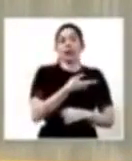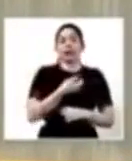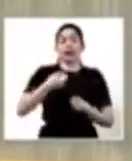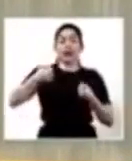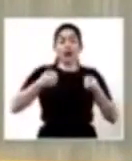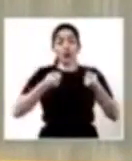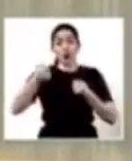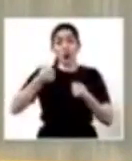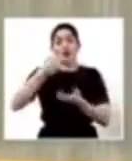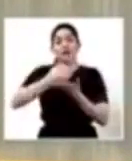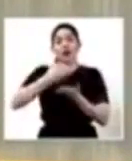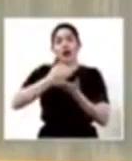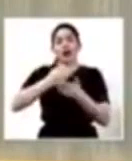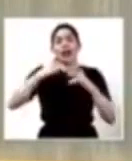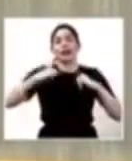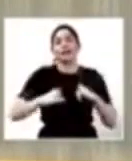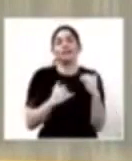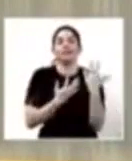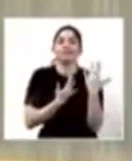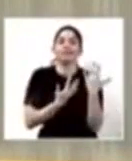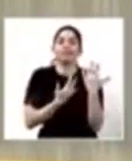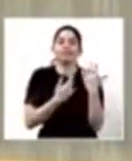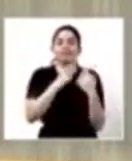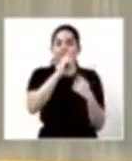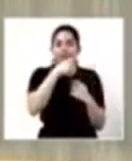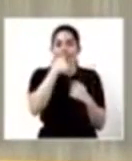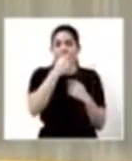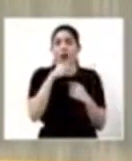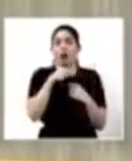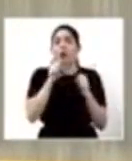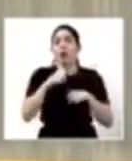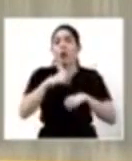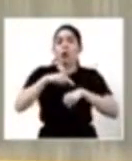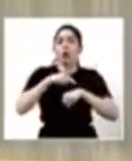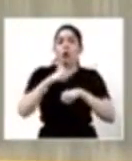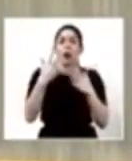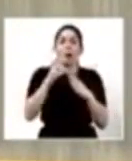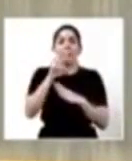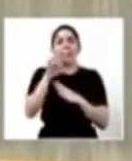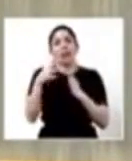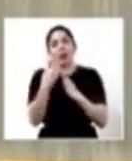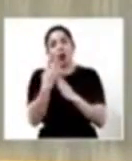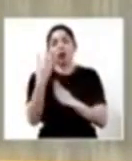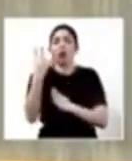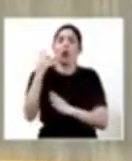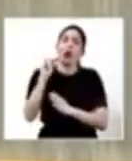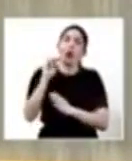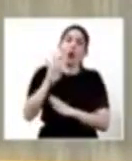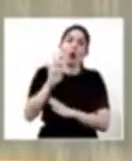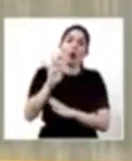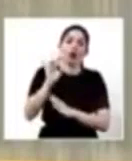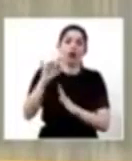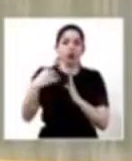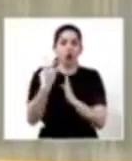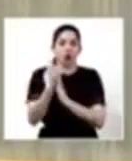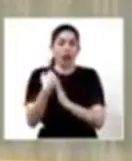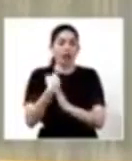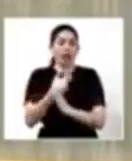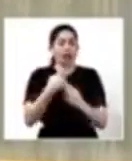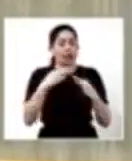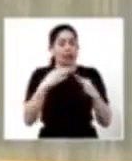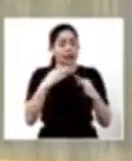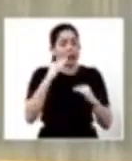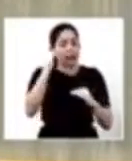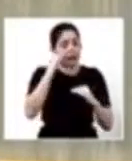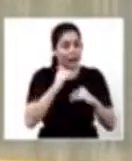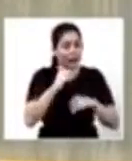esperar en la frontera el resultado, el cual puede tardar entre 24 a 48 horas, y hacemos lo posible para que sea el menor